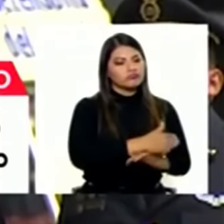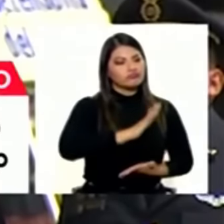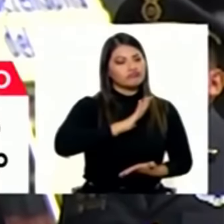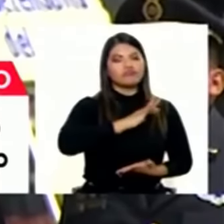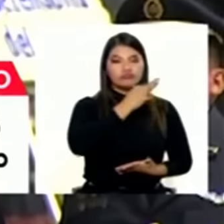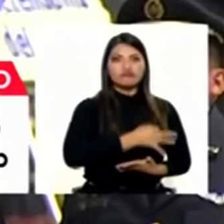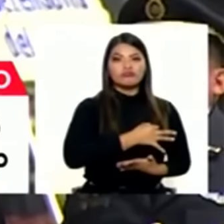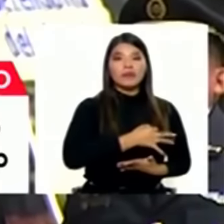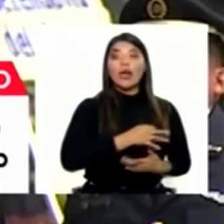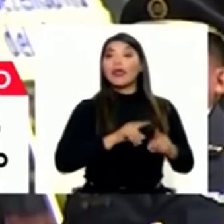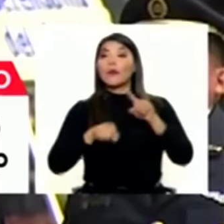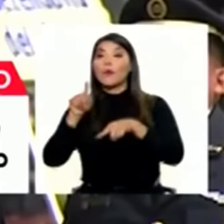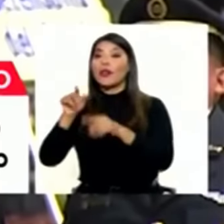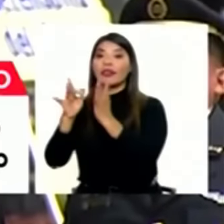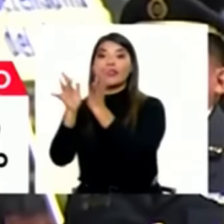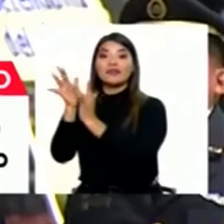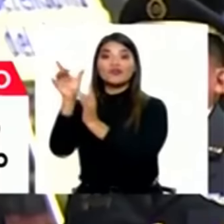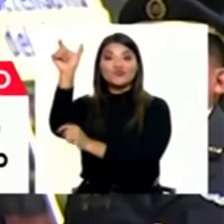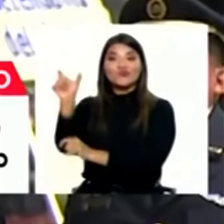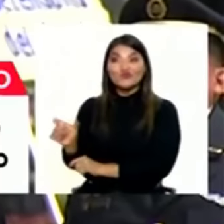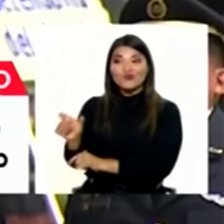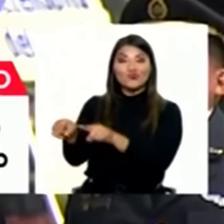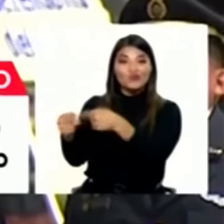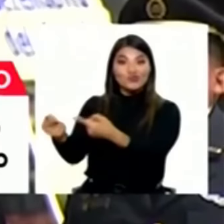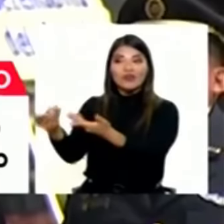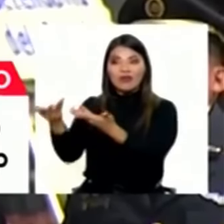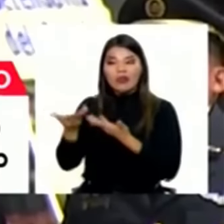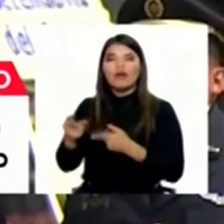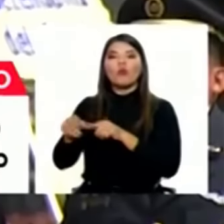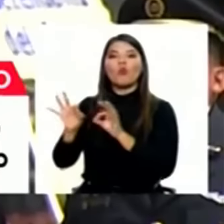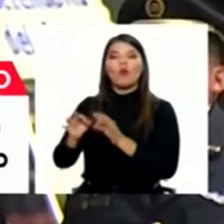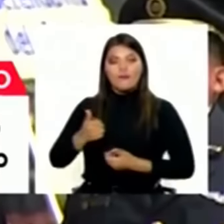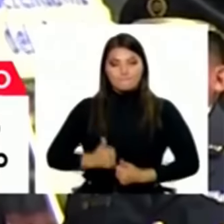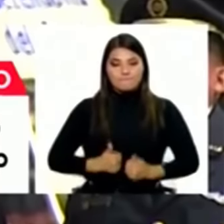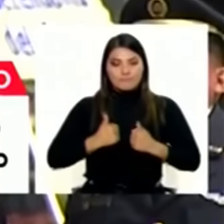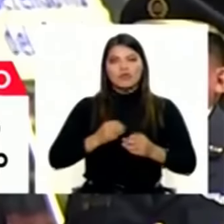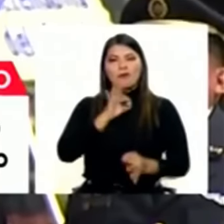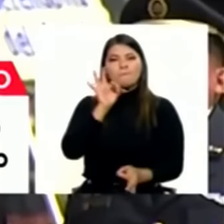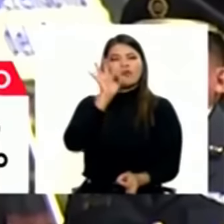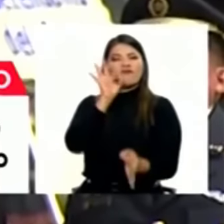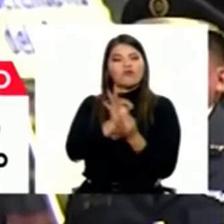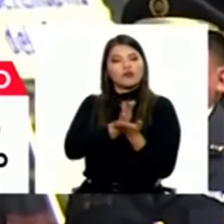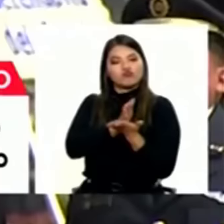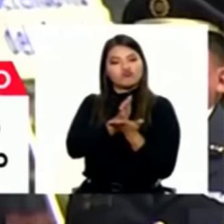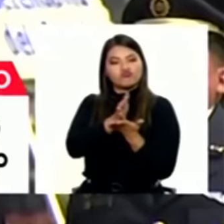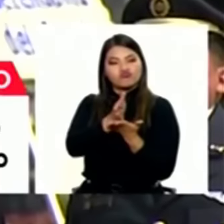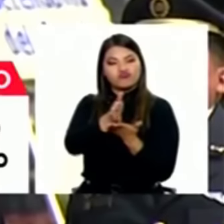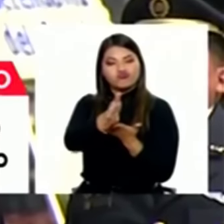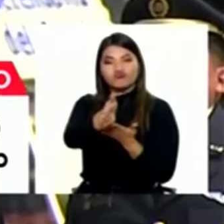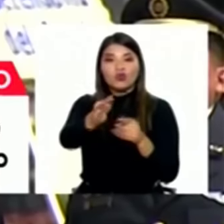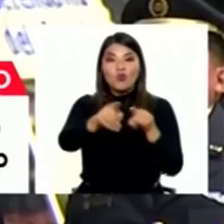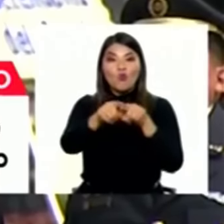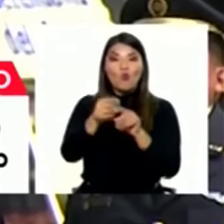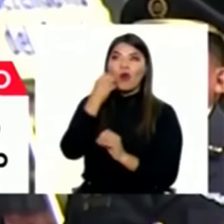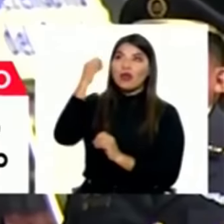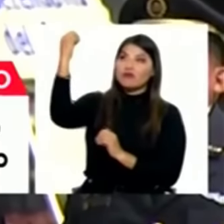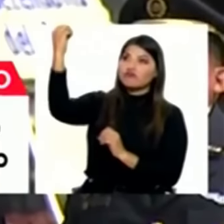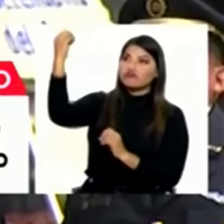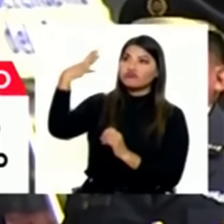Jesús, nuestra vida debe ser íntegra, como una lámpara